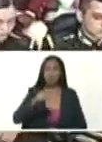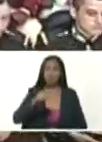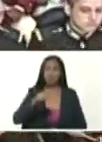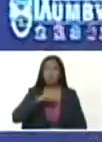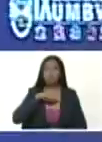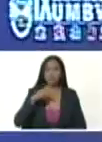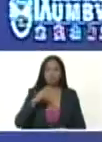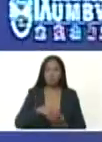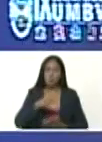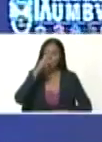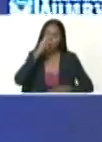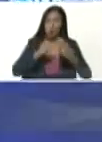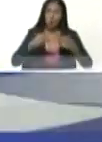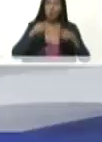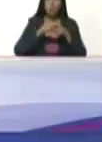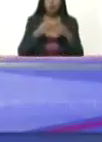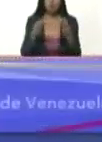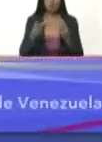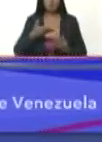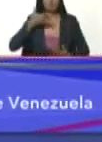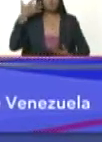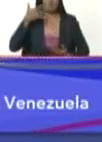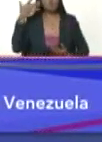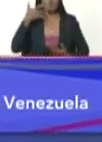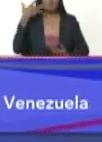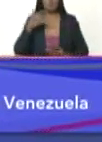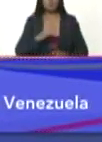estamos conmemorando con mucho orgullo